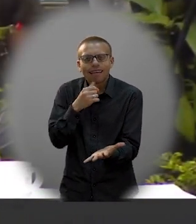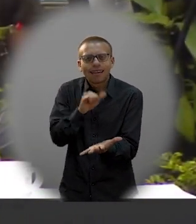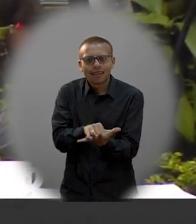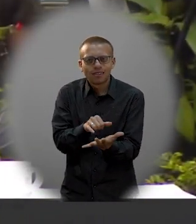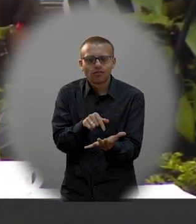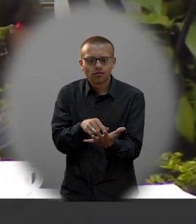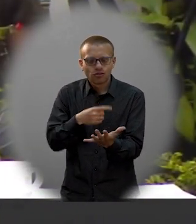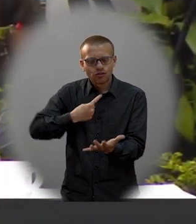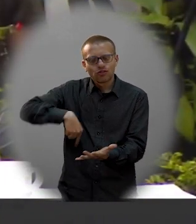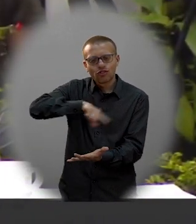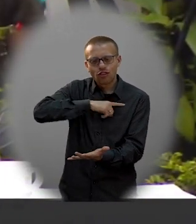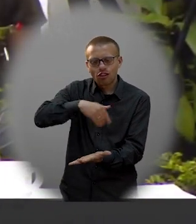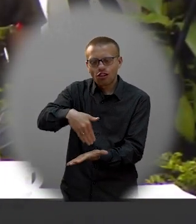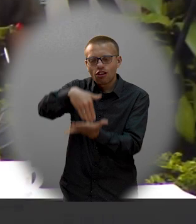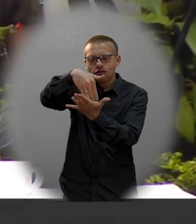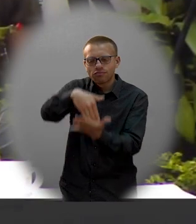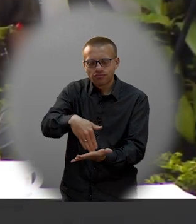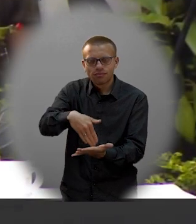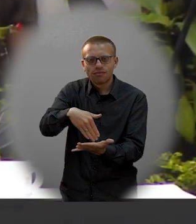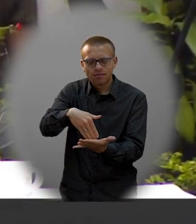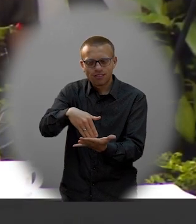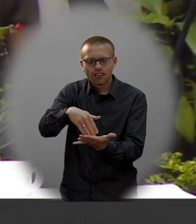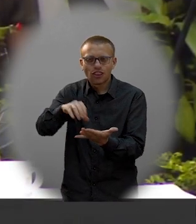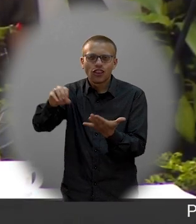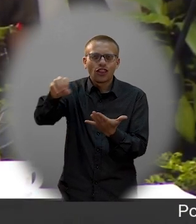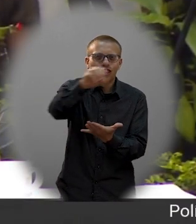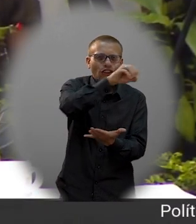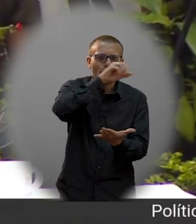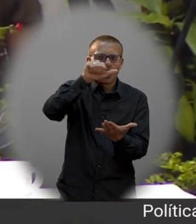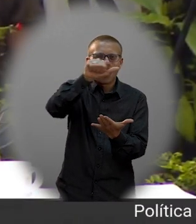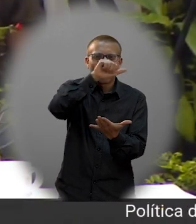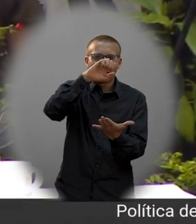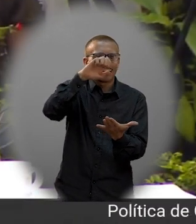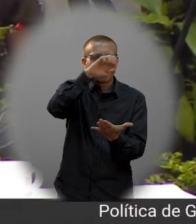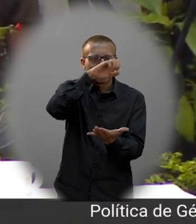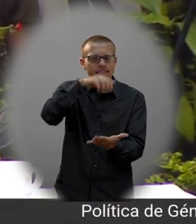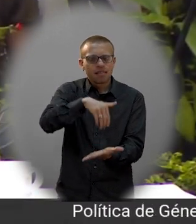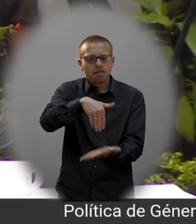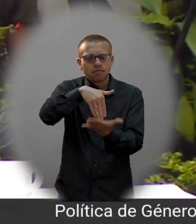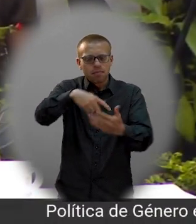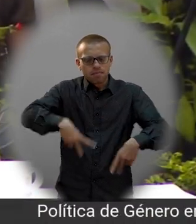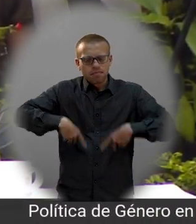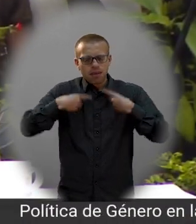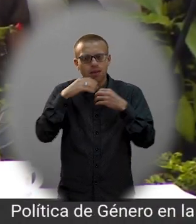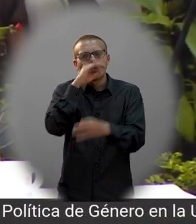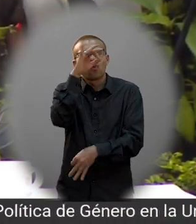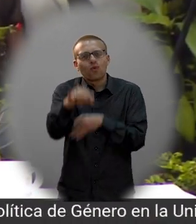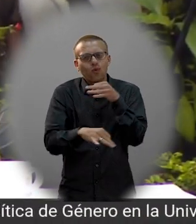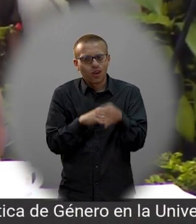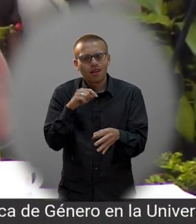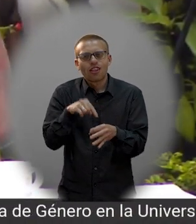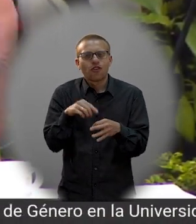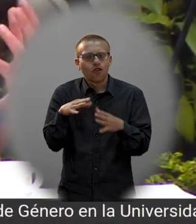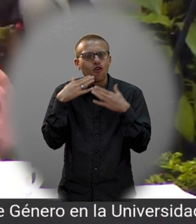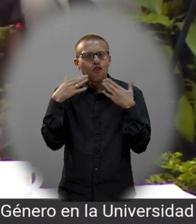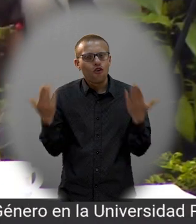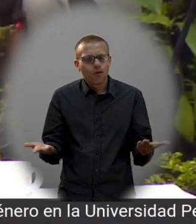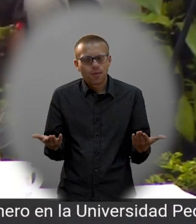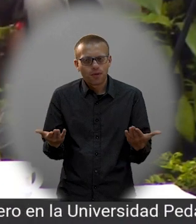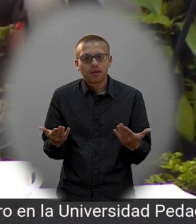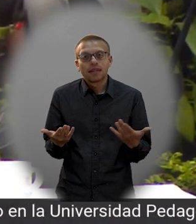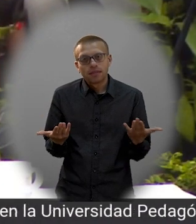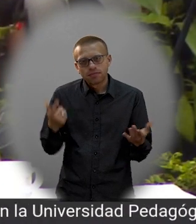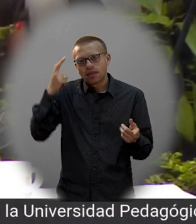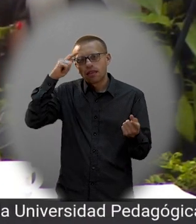sostenemos la vida de todos y de todas y de todes, y eso va a pasar precisamente por, digamos, hacer unas